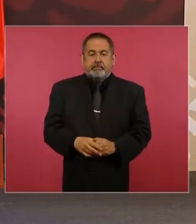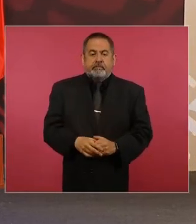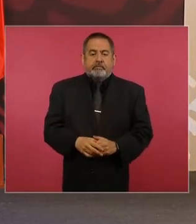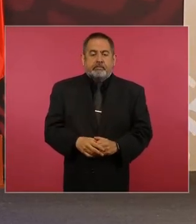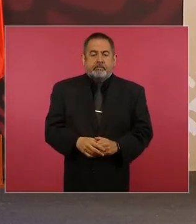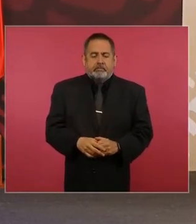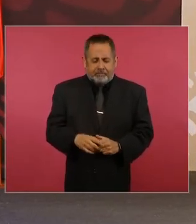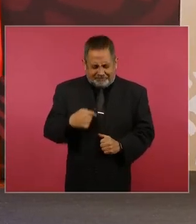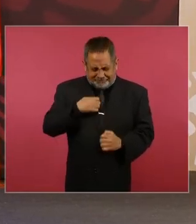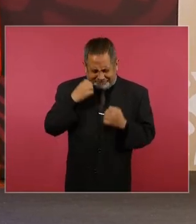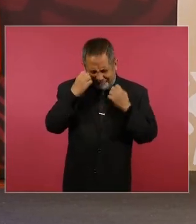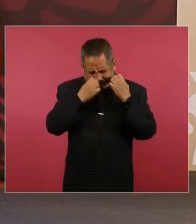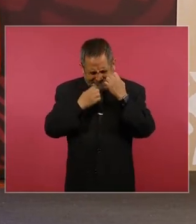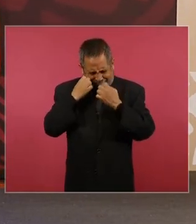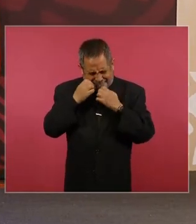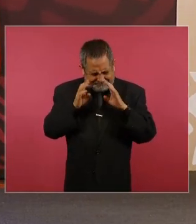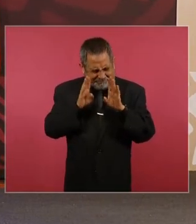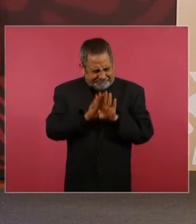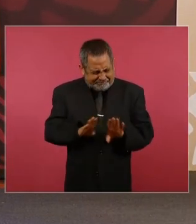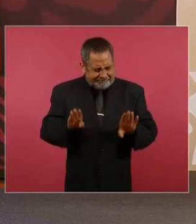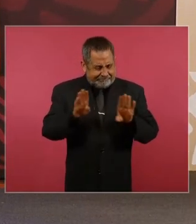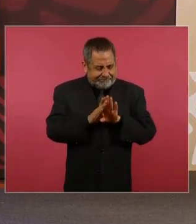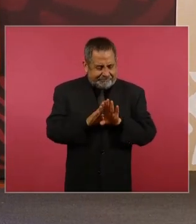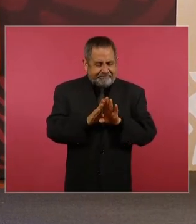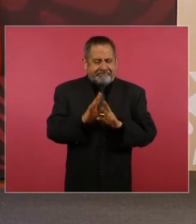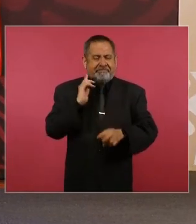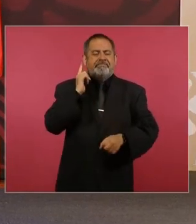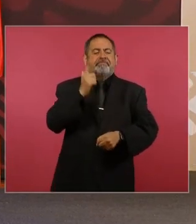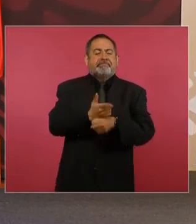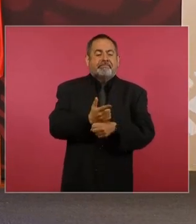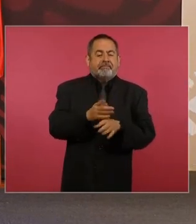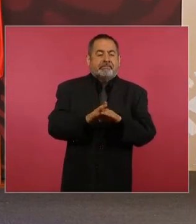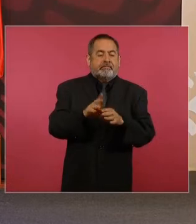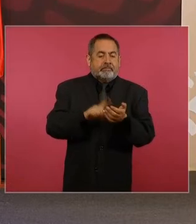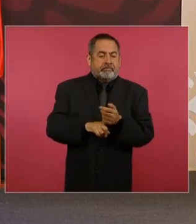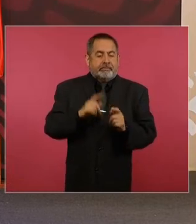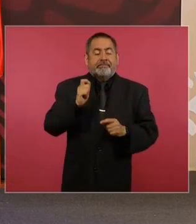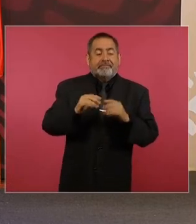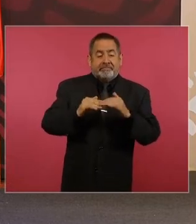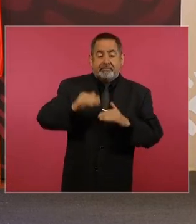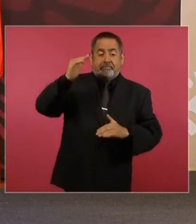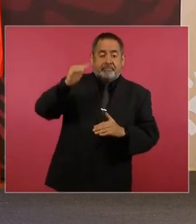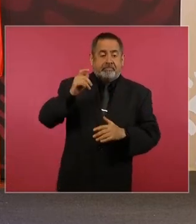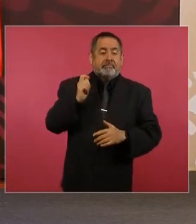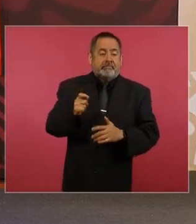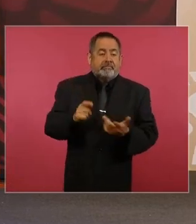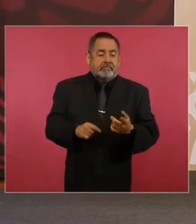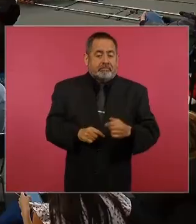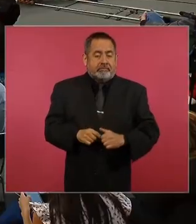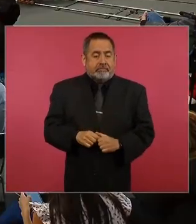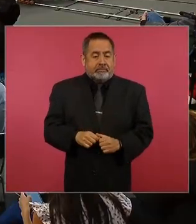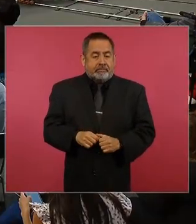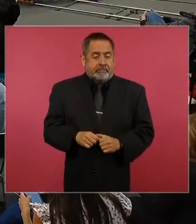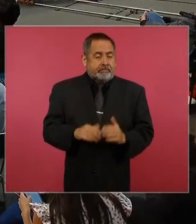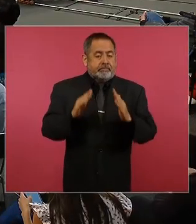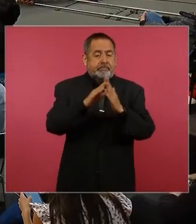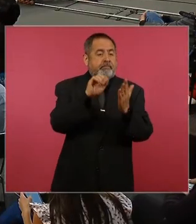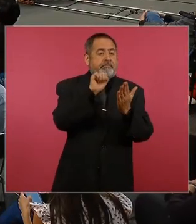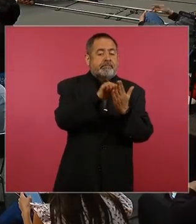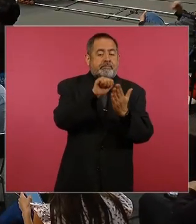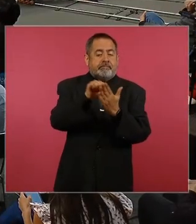Y la estudié, la encuesta. Y resulta que esta encuesta es